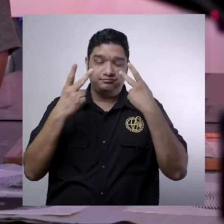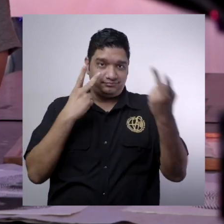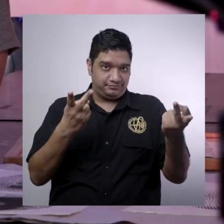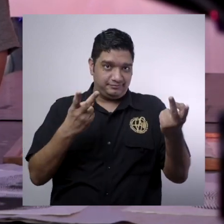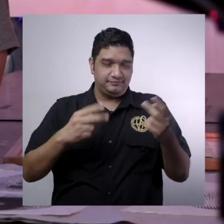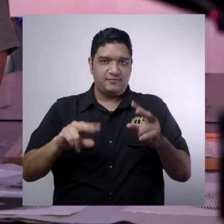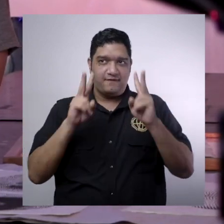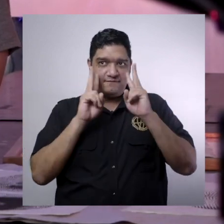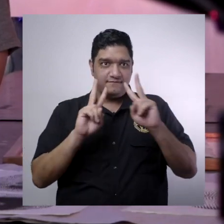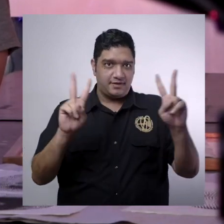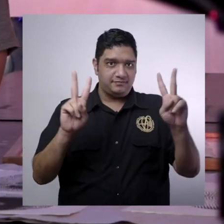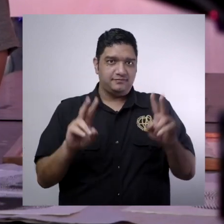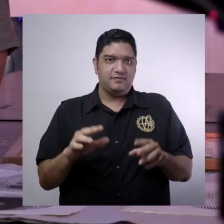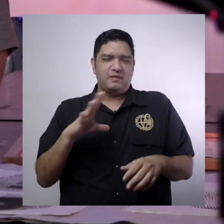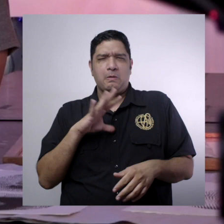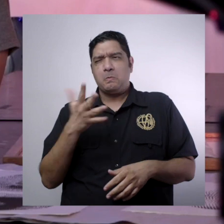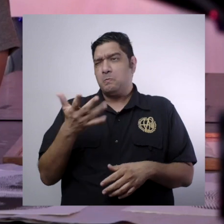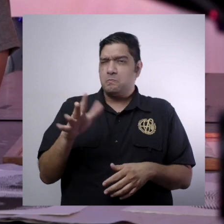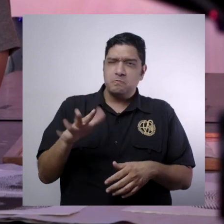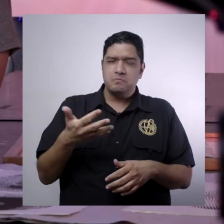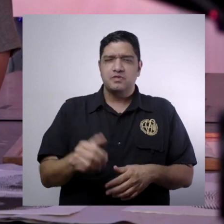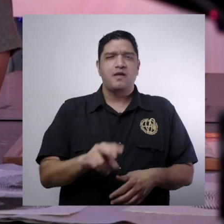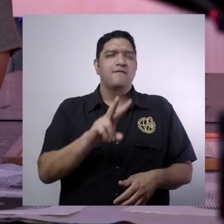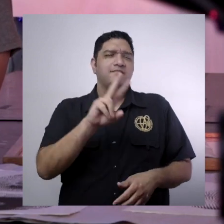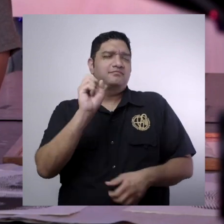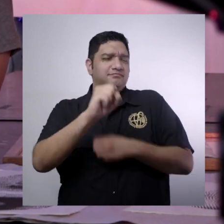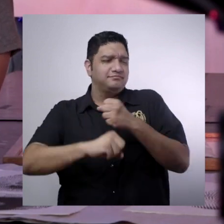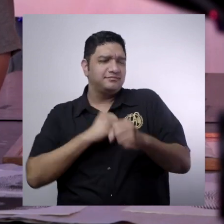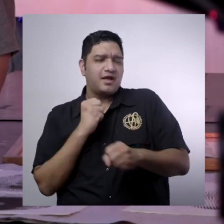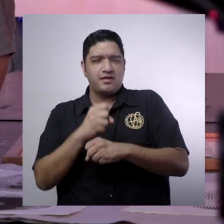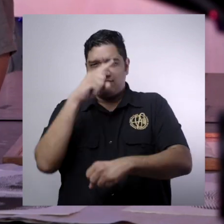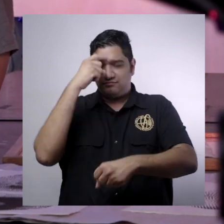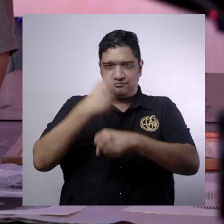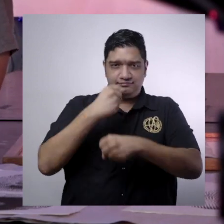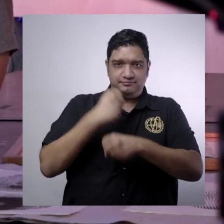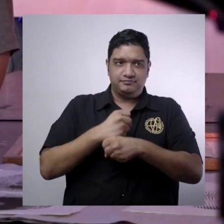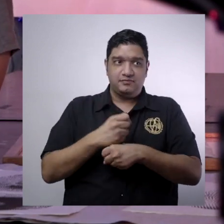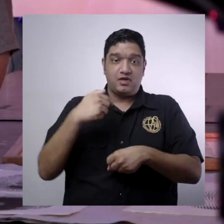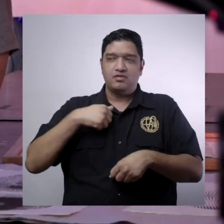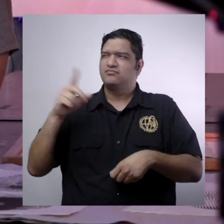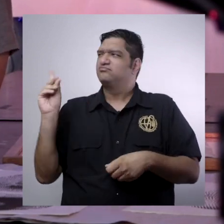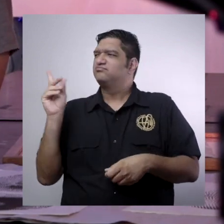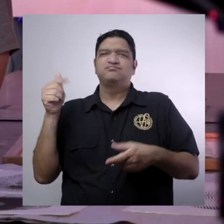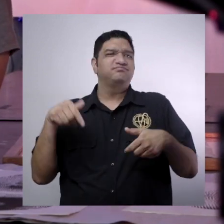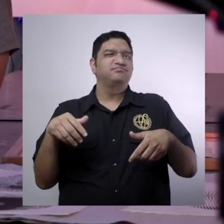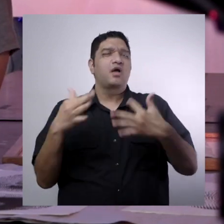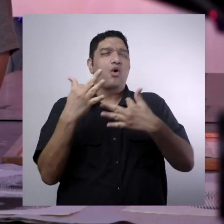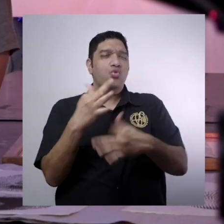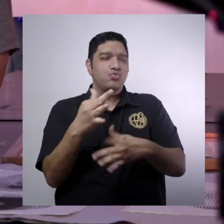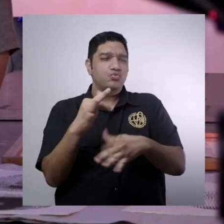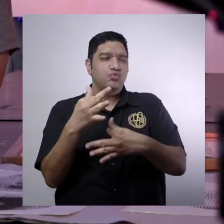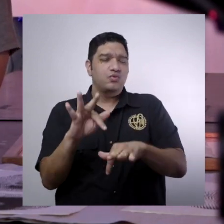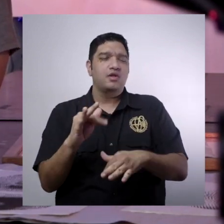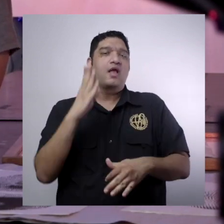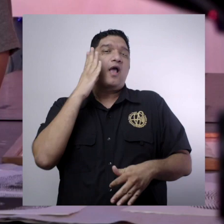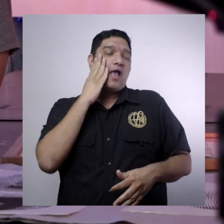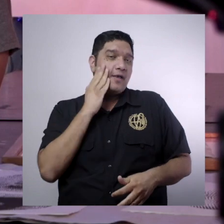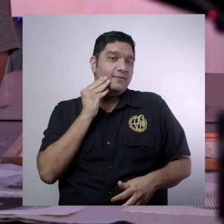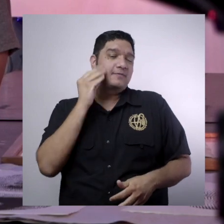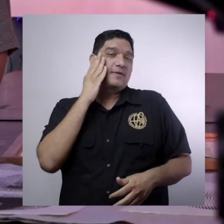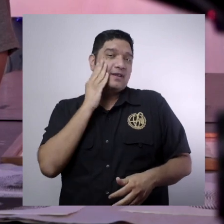años trabajando. Nos encontramos en el taller experimental de